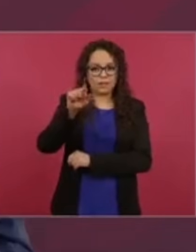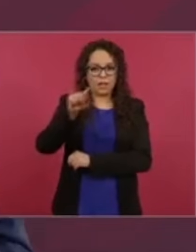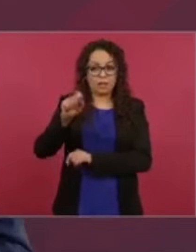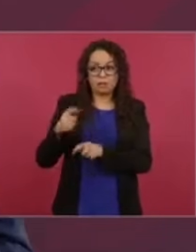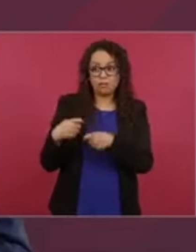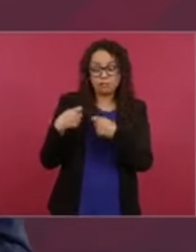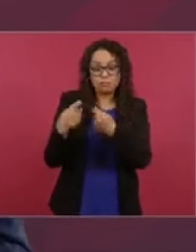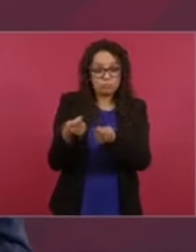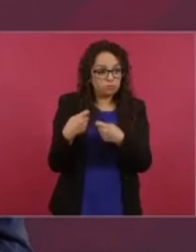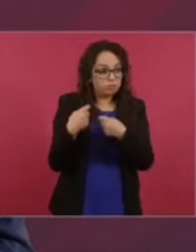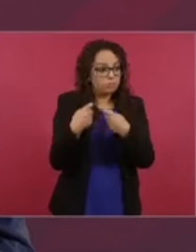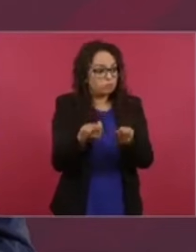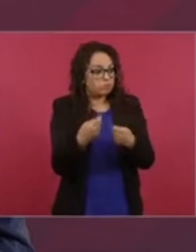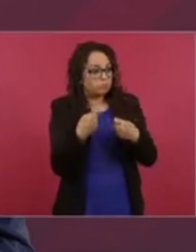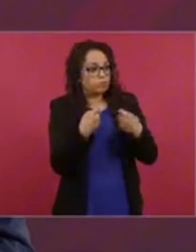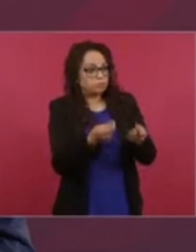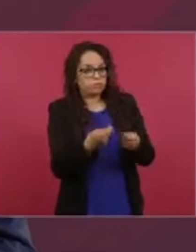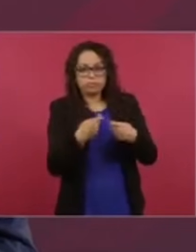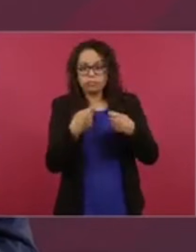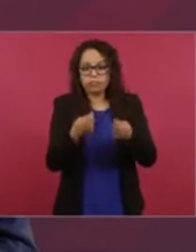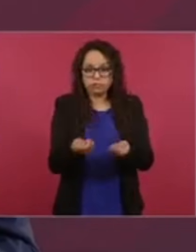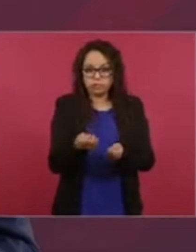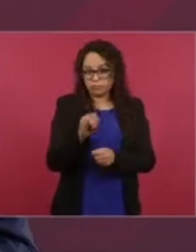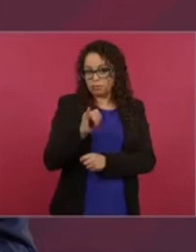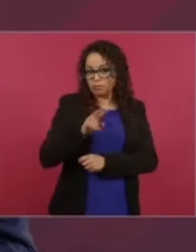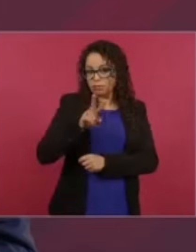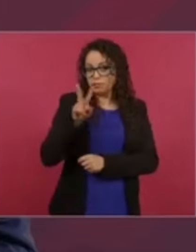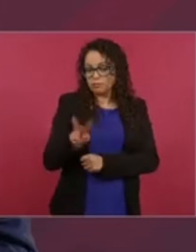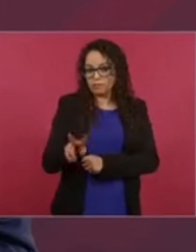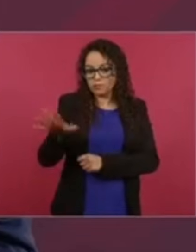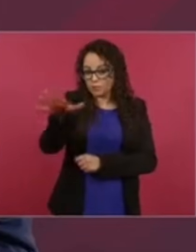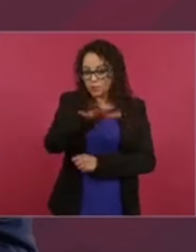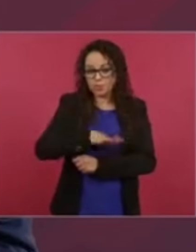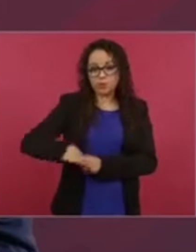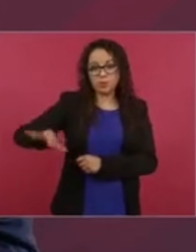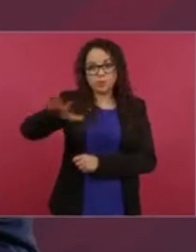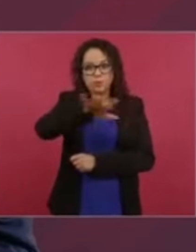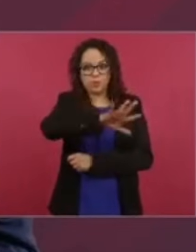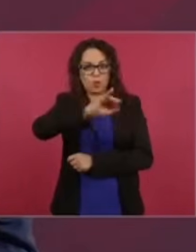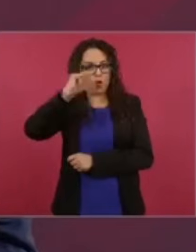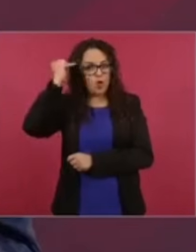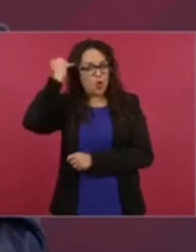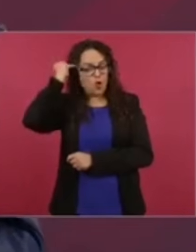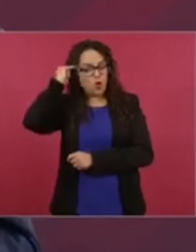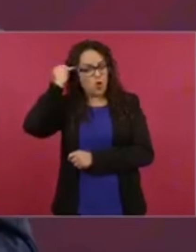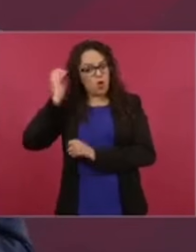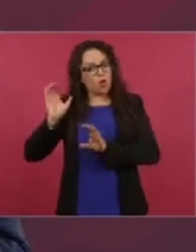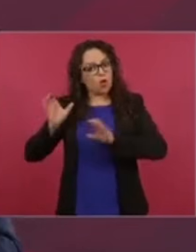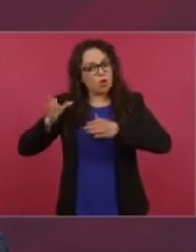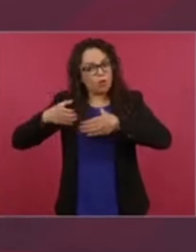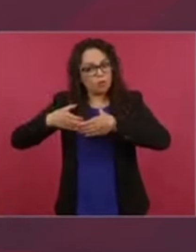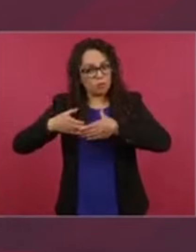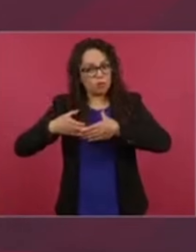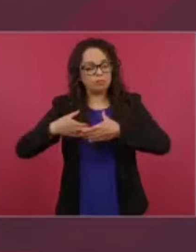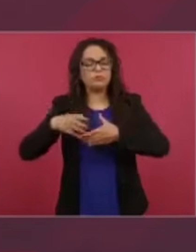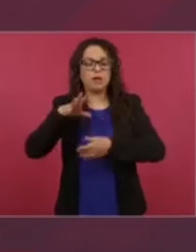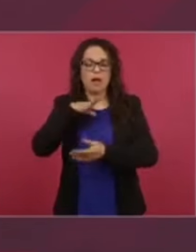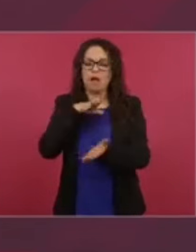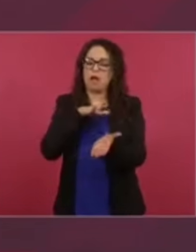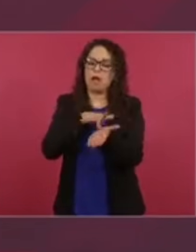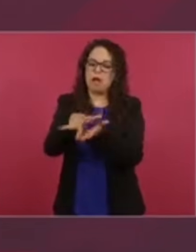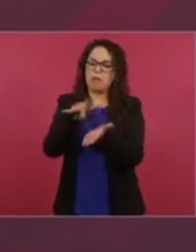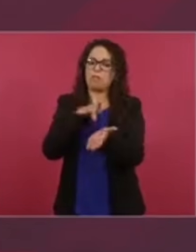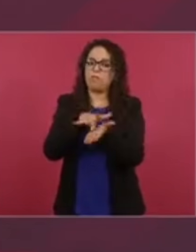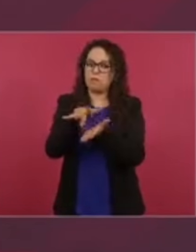atendido a las comunidades originarias eh ellos lo saben